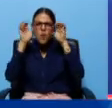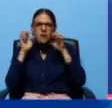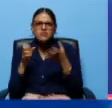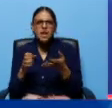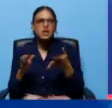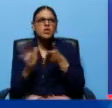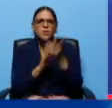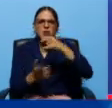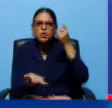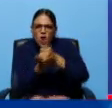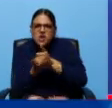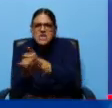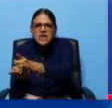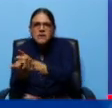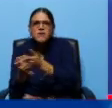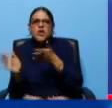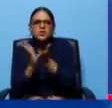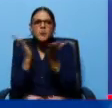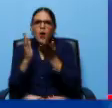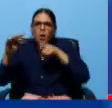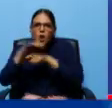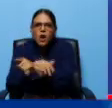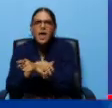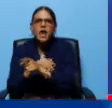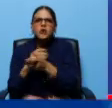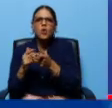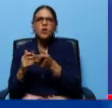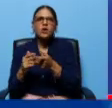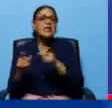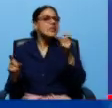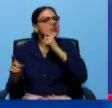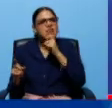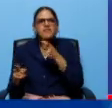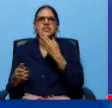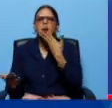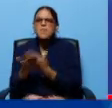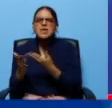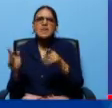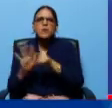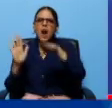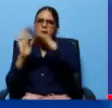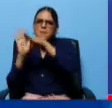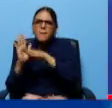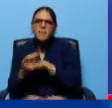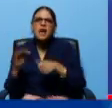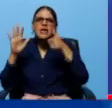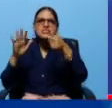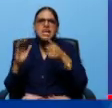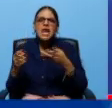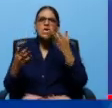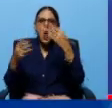Para inscribir un muchacho, te pedían plata, te pedían 6 resmas de papel.